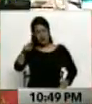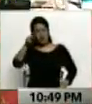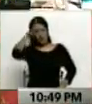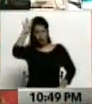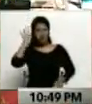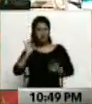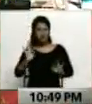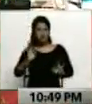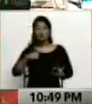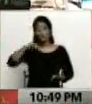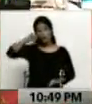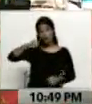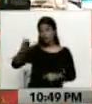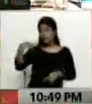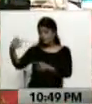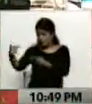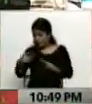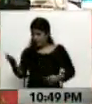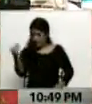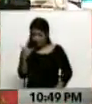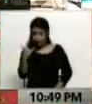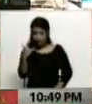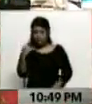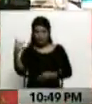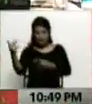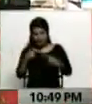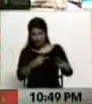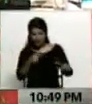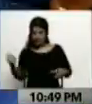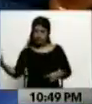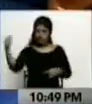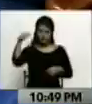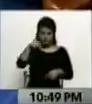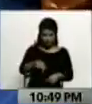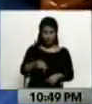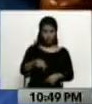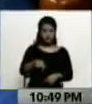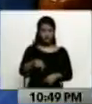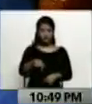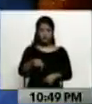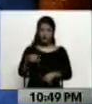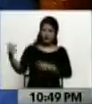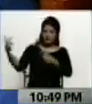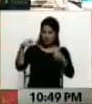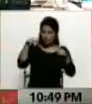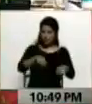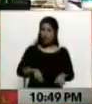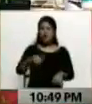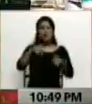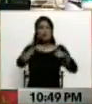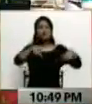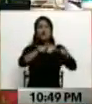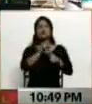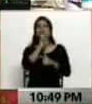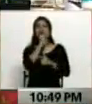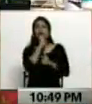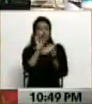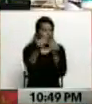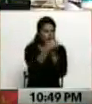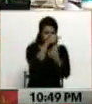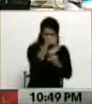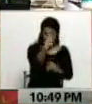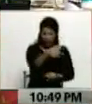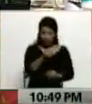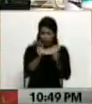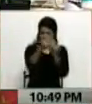creí que lo invité una vez al prama fue con María al programa un estudio secreto que